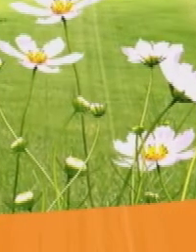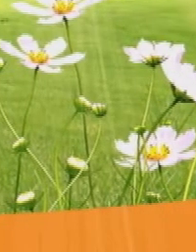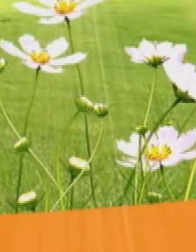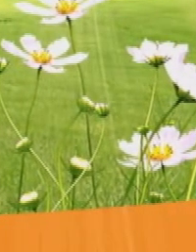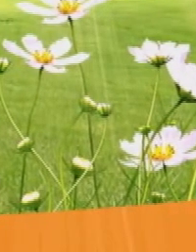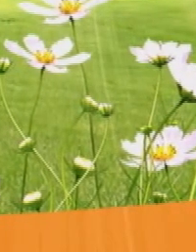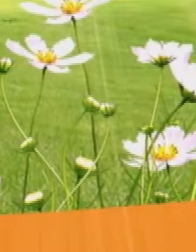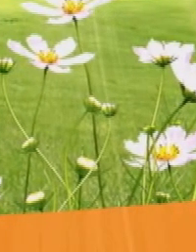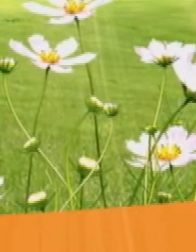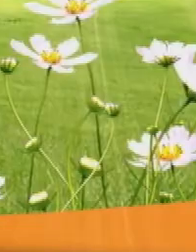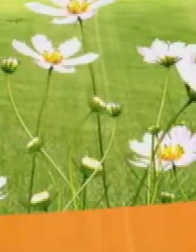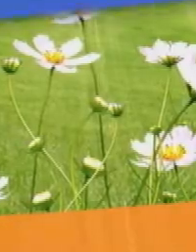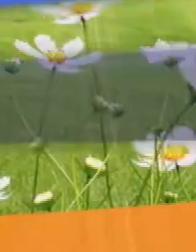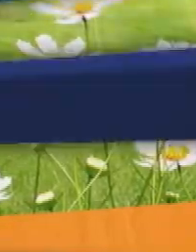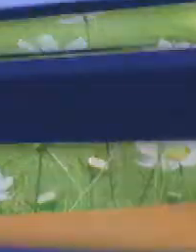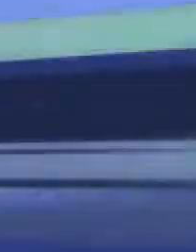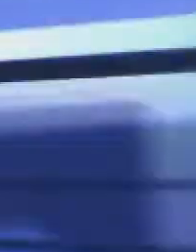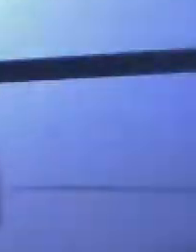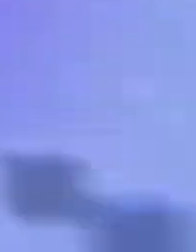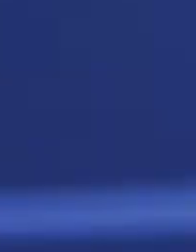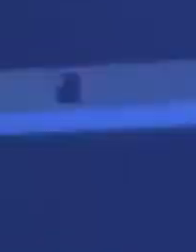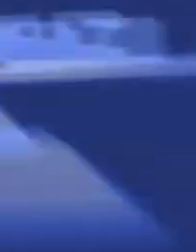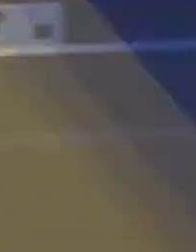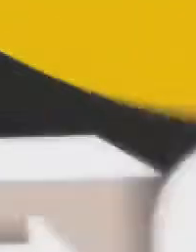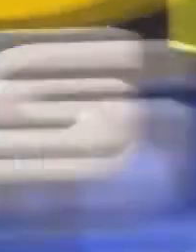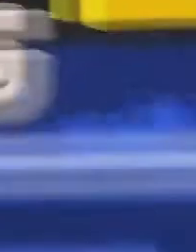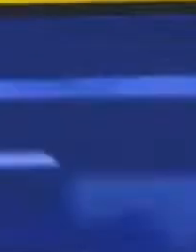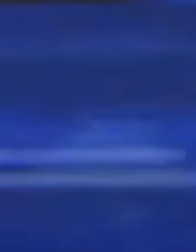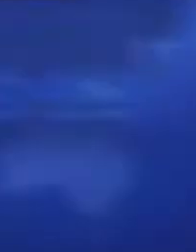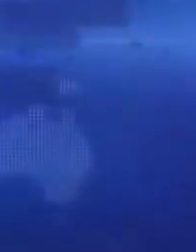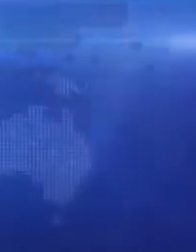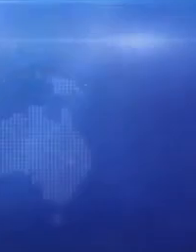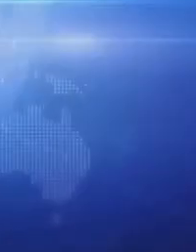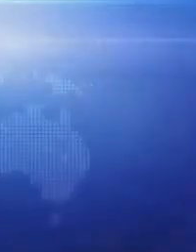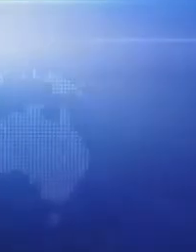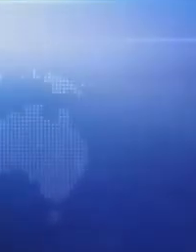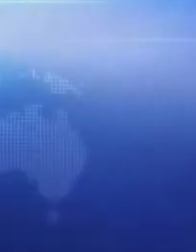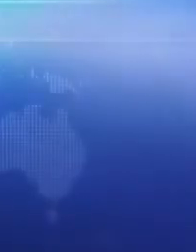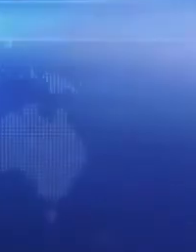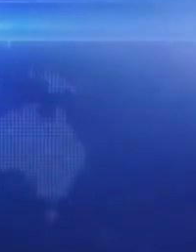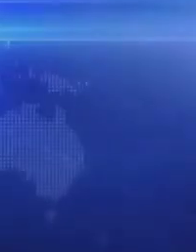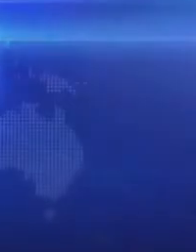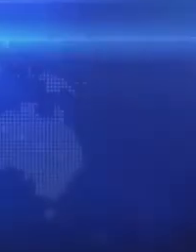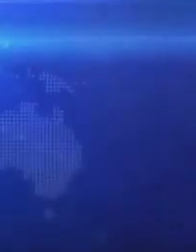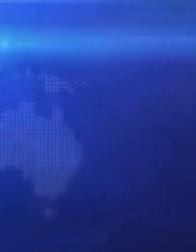en limpieza. Enlace Noticias, lo que usted quiere ver.